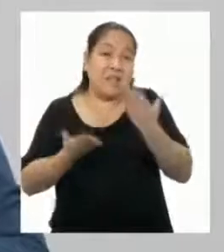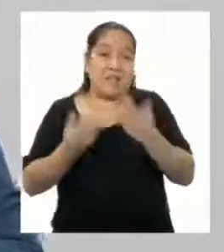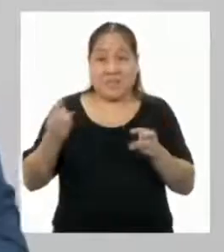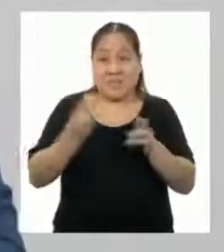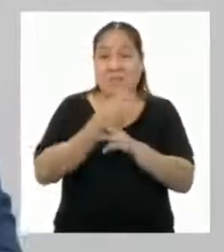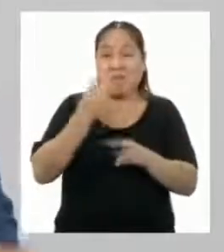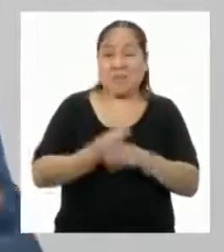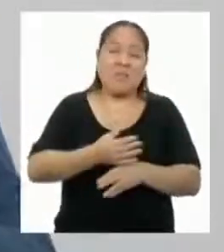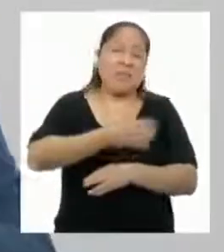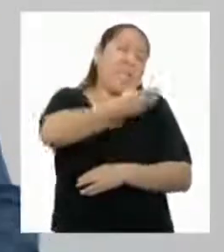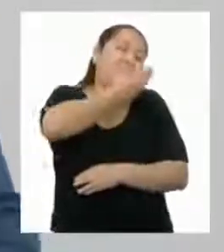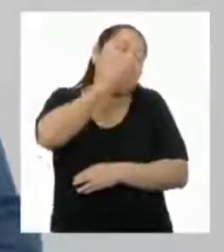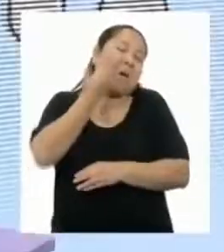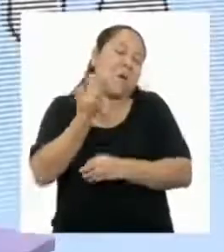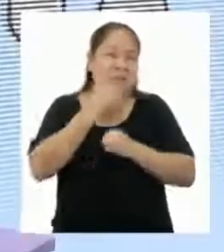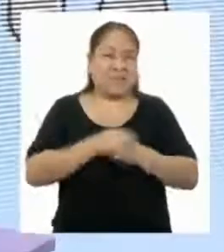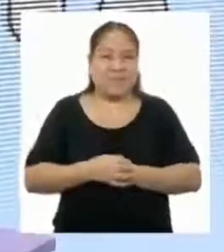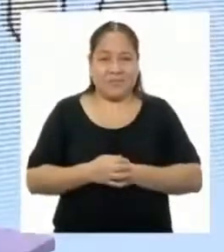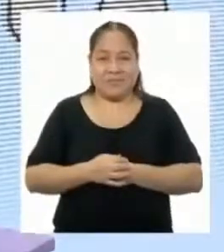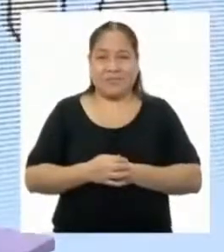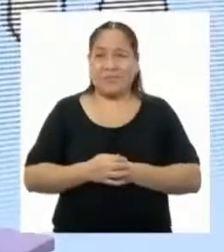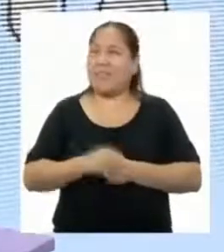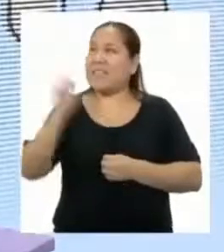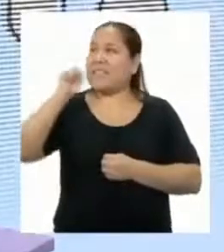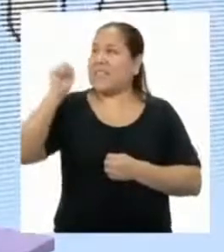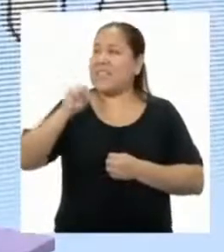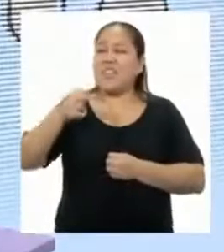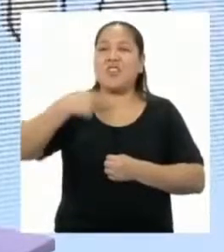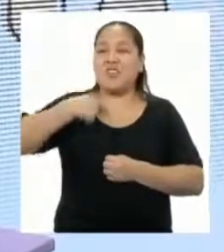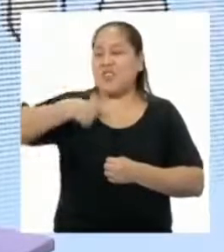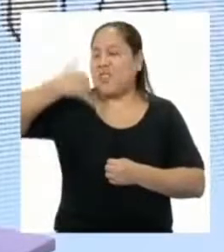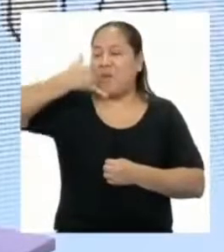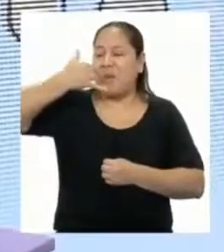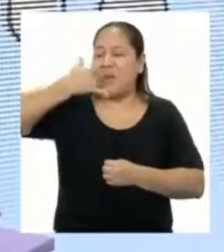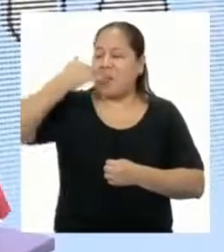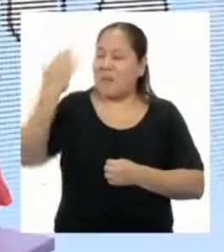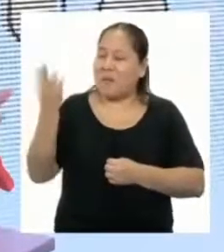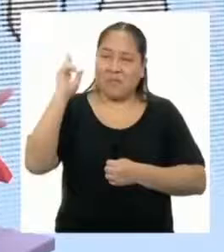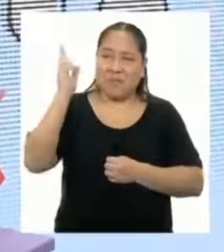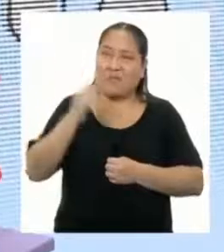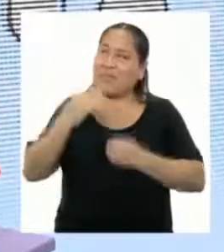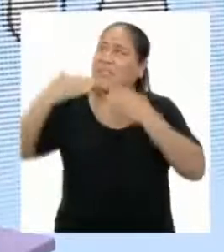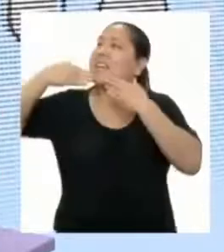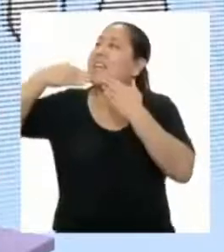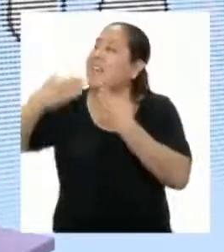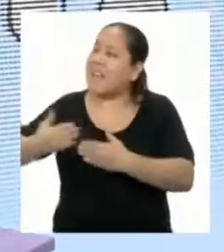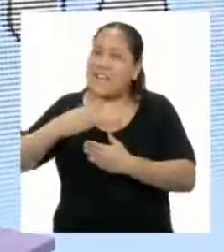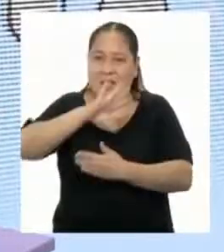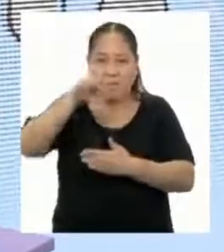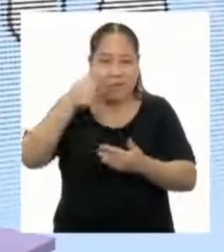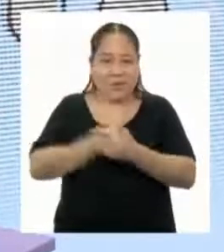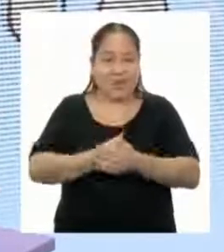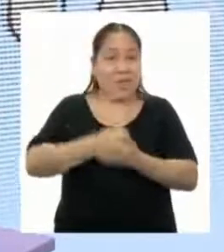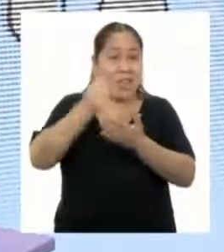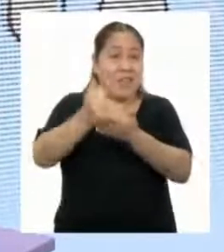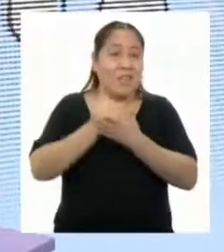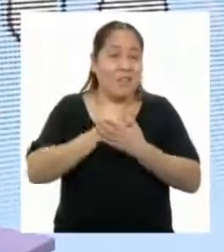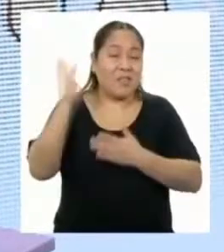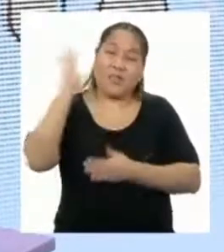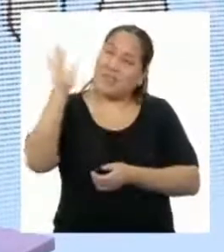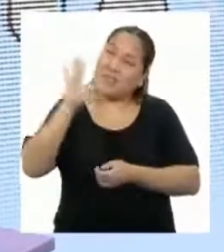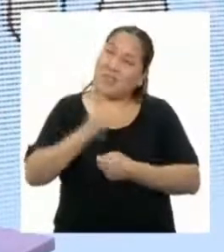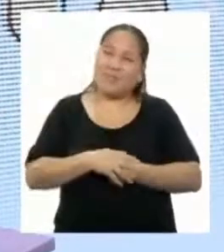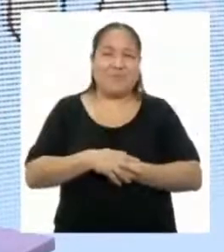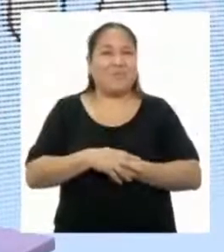matemática, mejor aún. Por supuesto que te llamaré, profesora. Gracias por toda su ayuda el día de hoy. Chau,